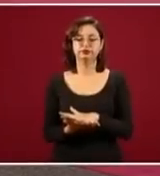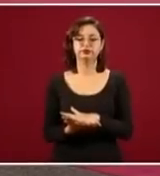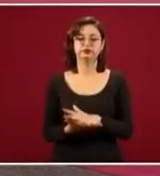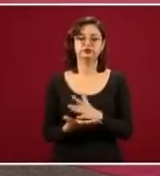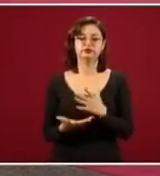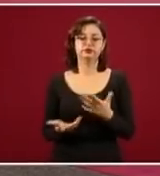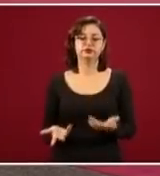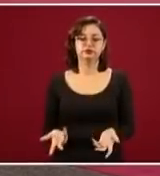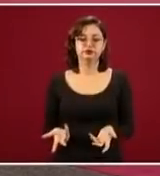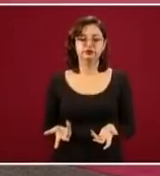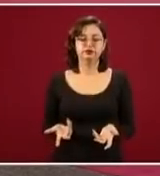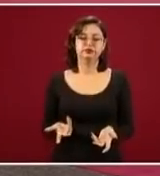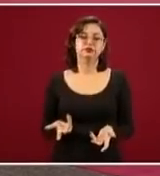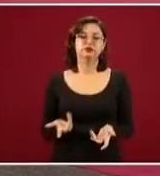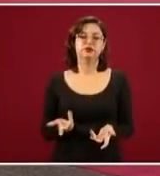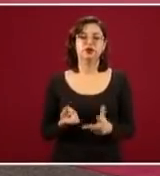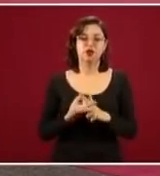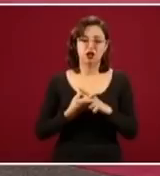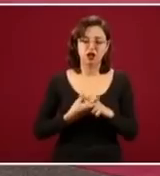importante